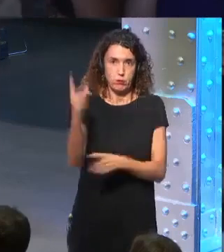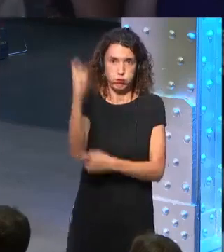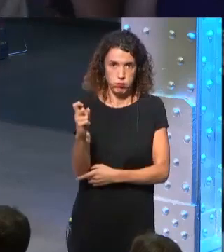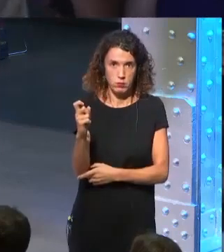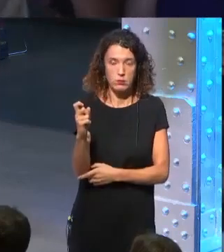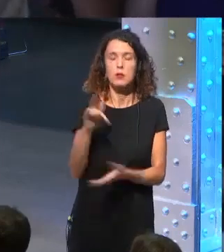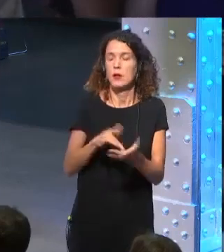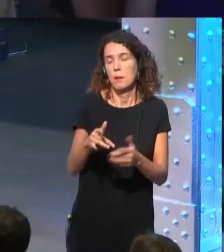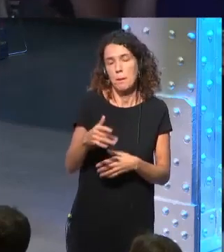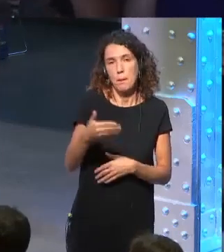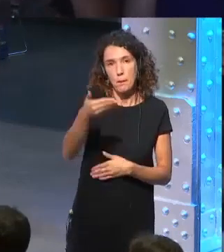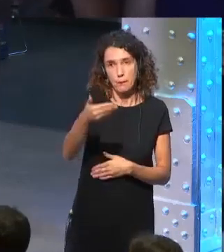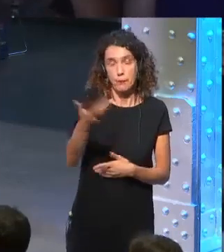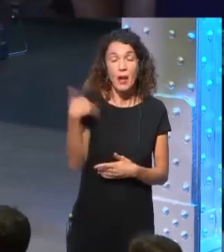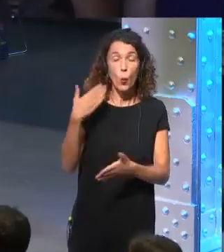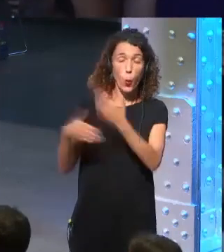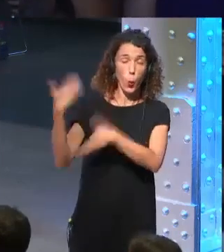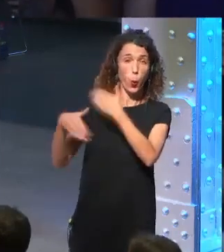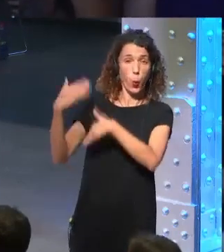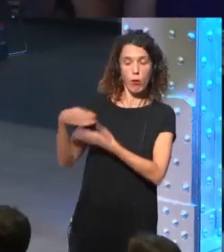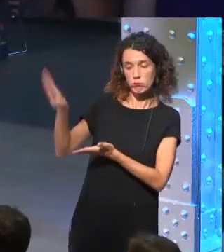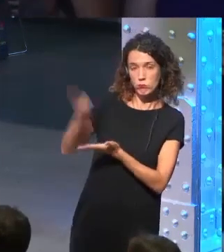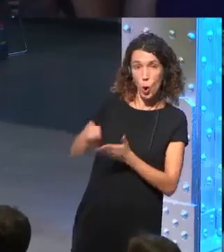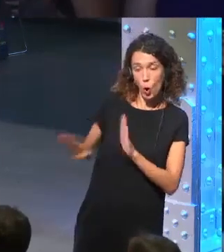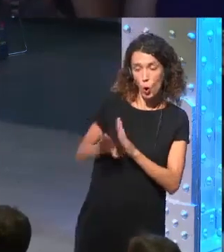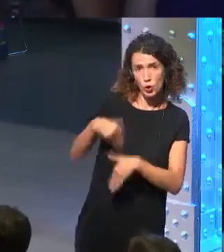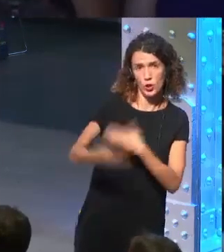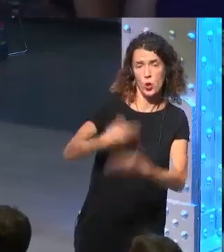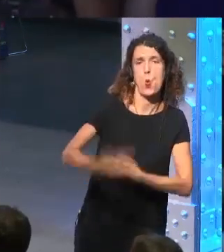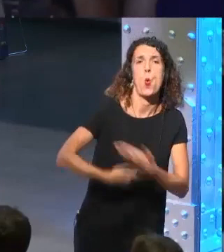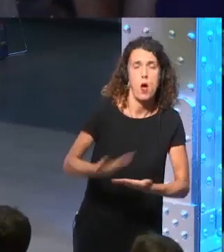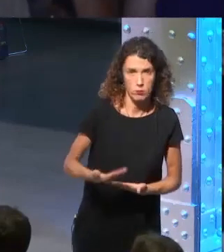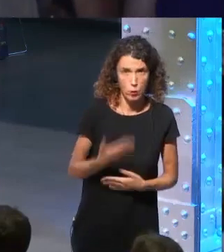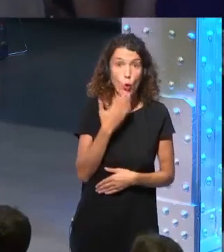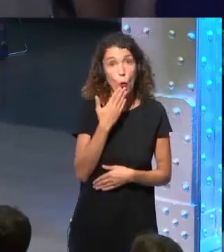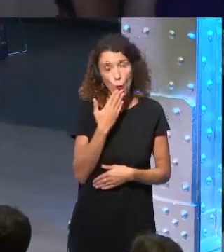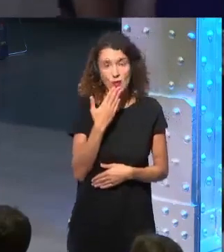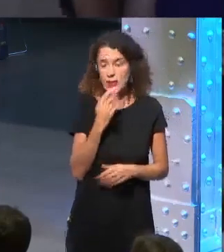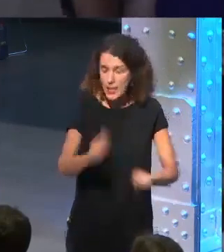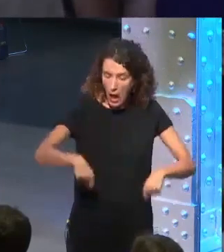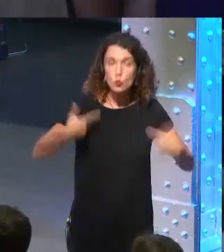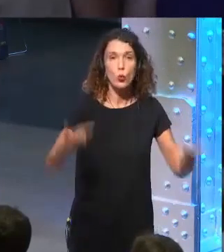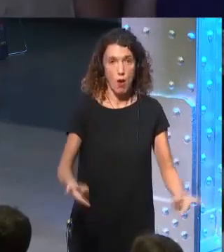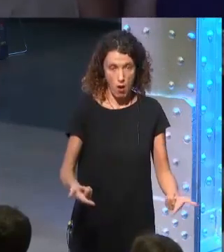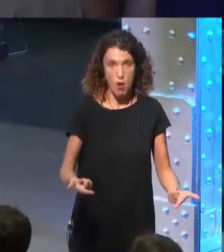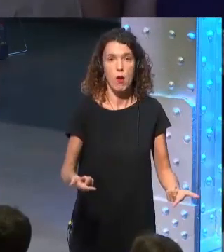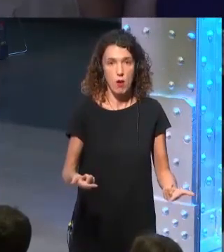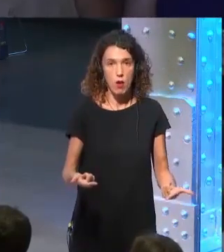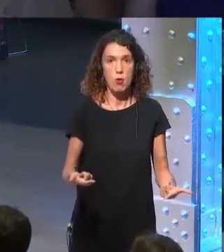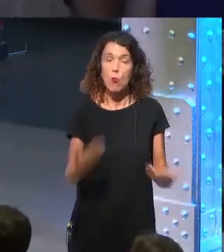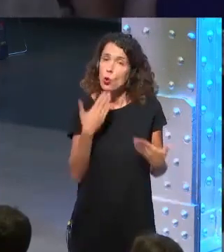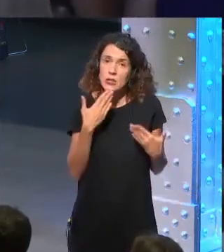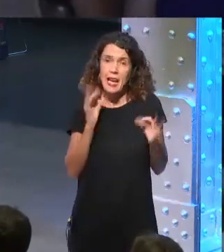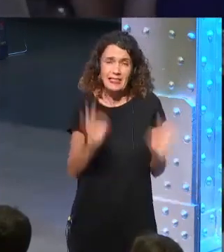efectiva, que, procedente del pasado, persiste en el presente como si fuera natural,